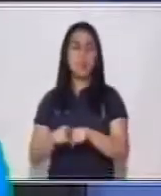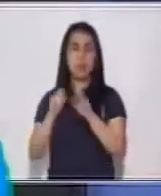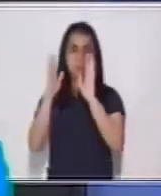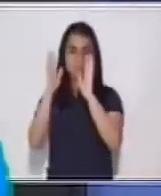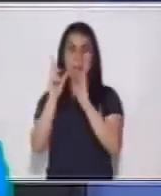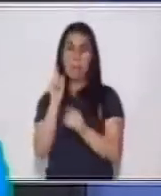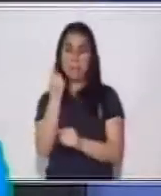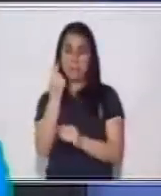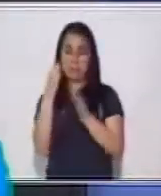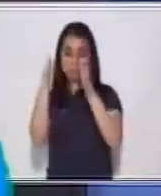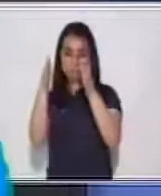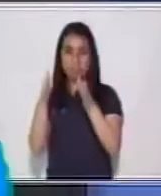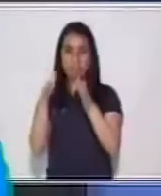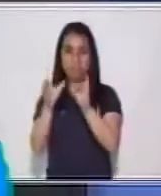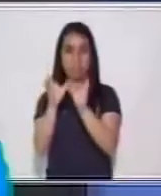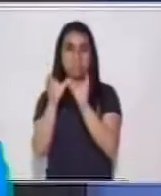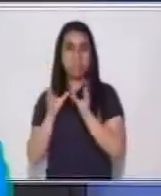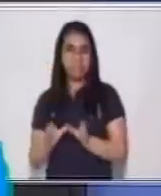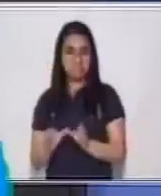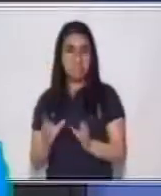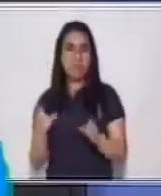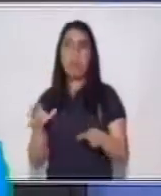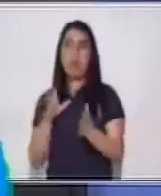0.5773x más